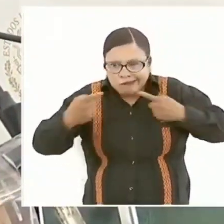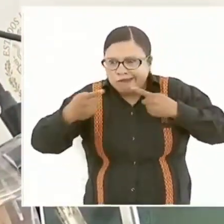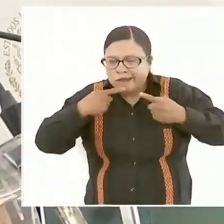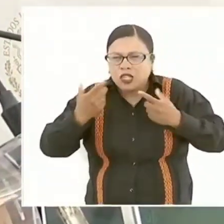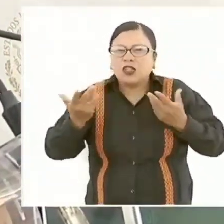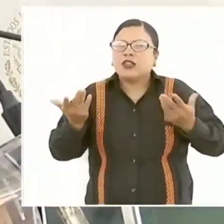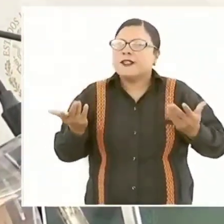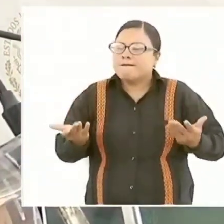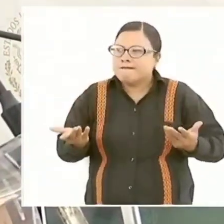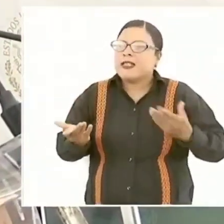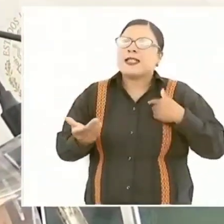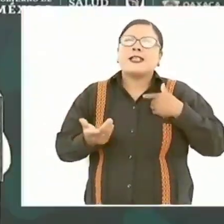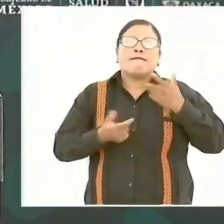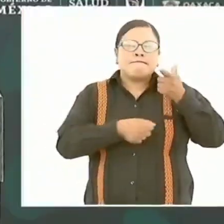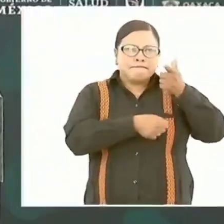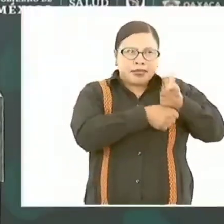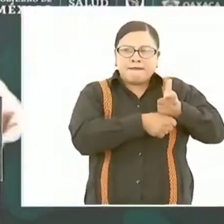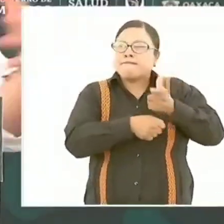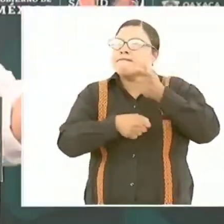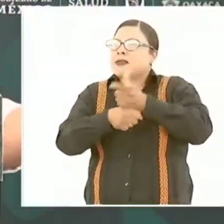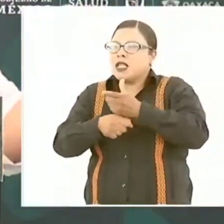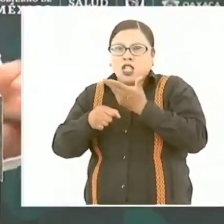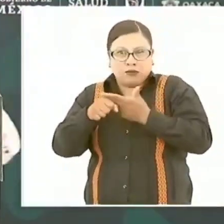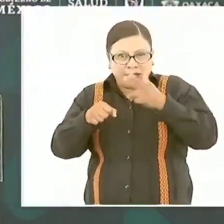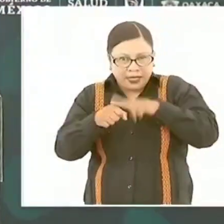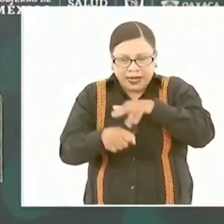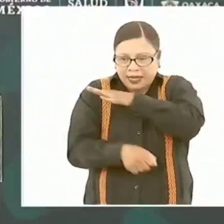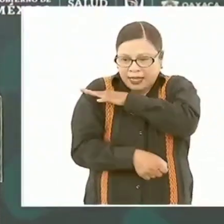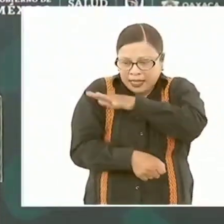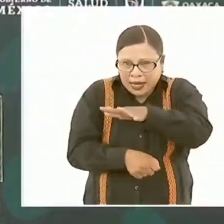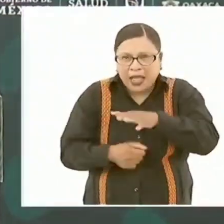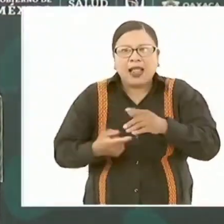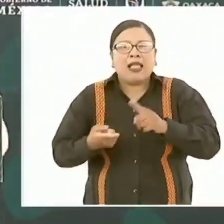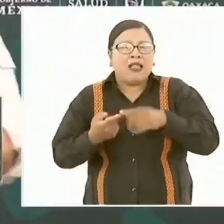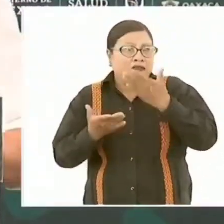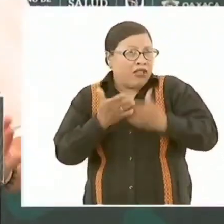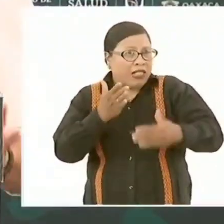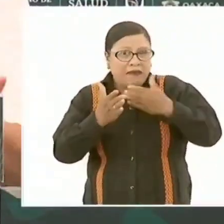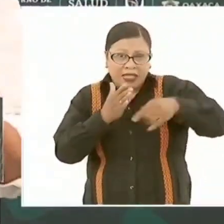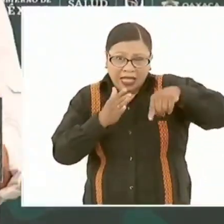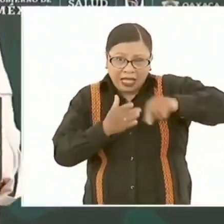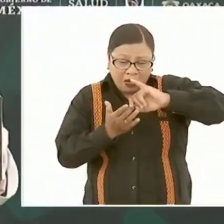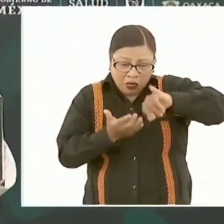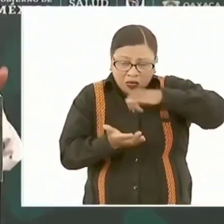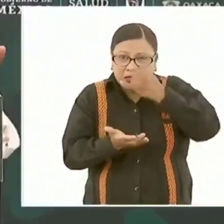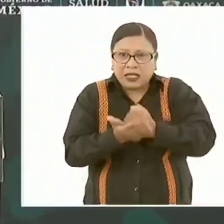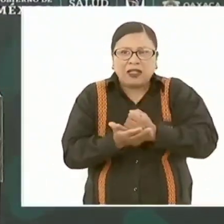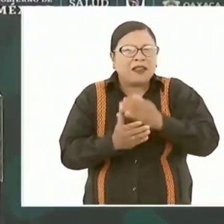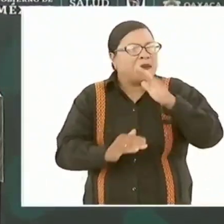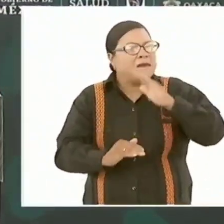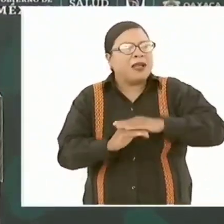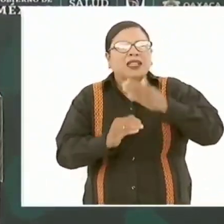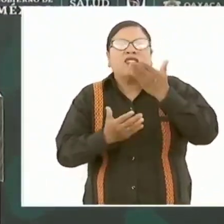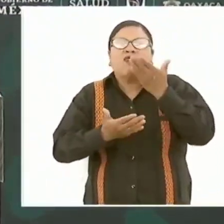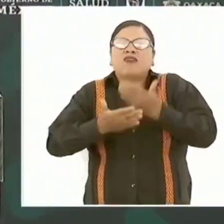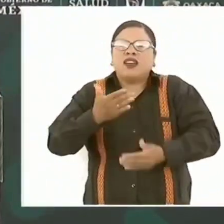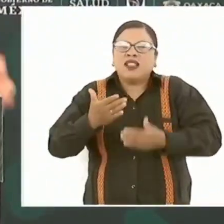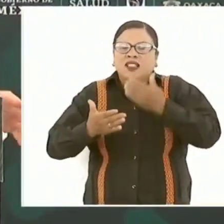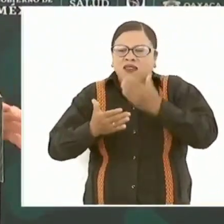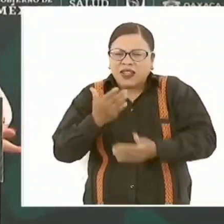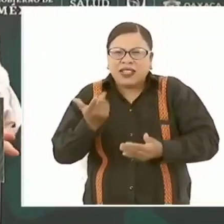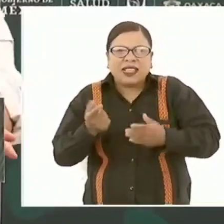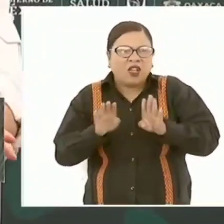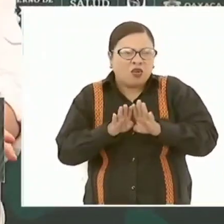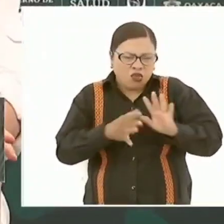dimos cuenta que así como se tiene el Hospital General, que se tienen que hacer muchas cosas aquí en Juchitán, la mayor de los retos, el mayor